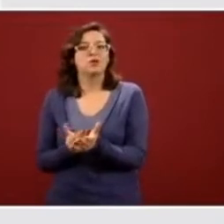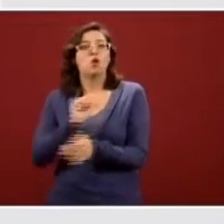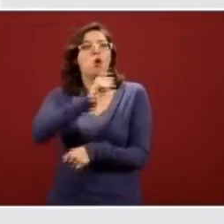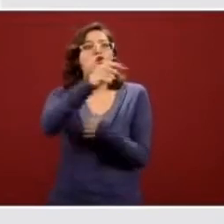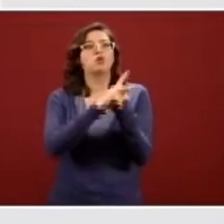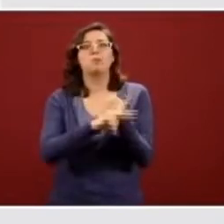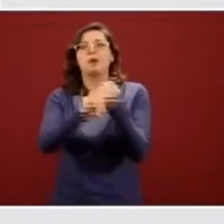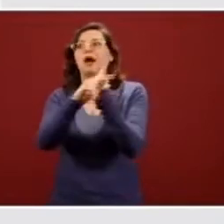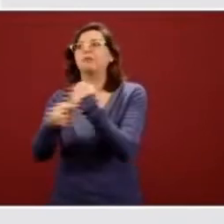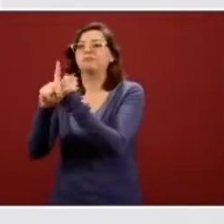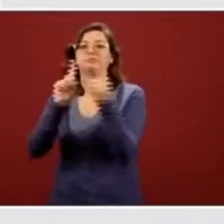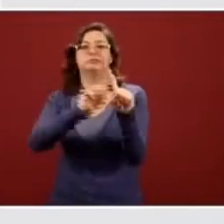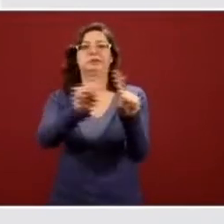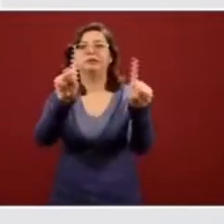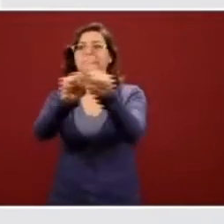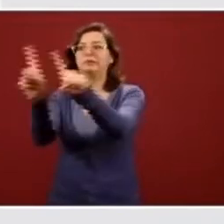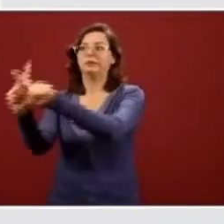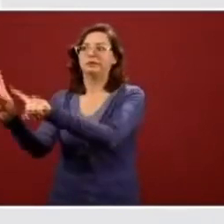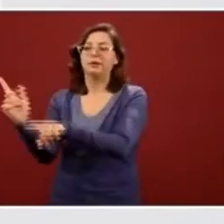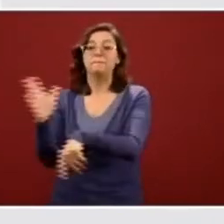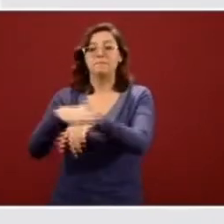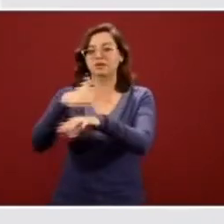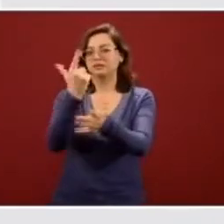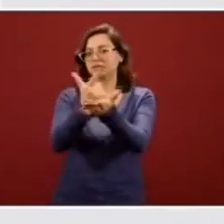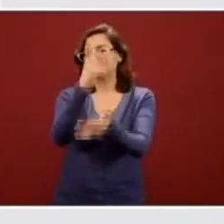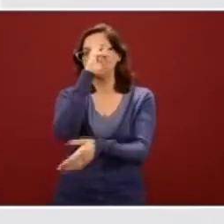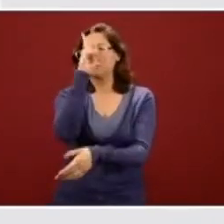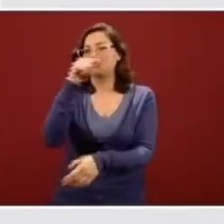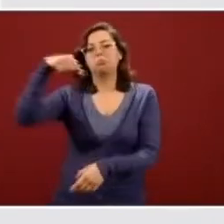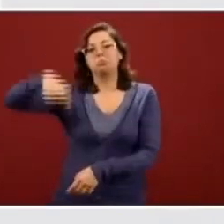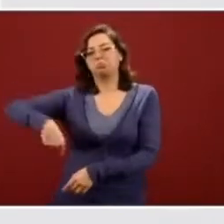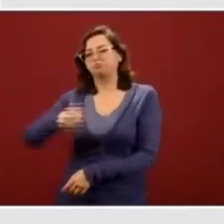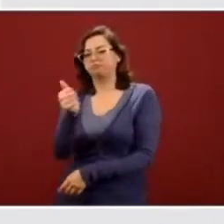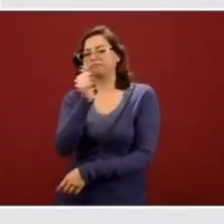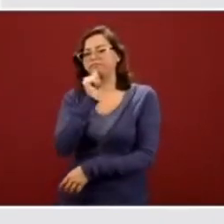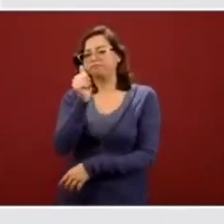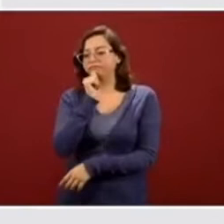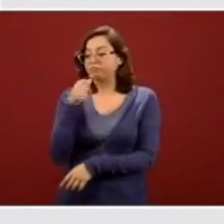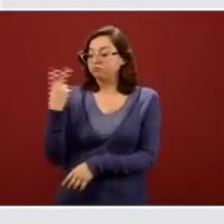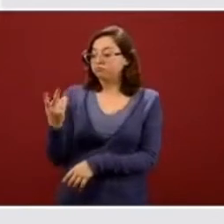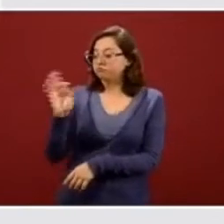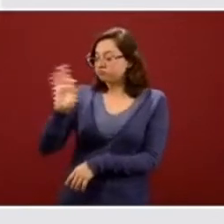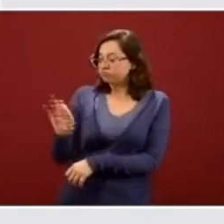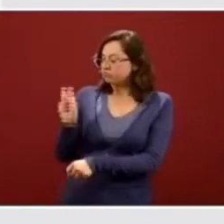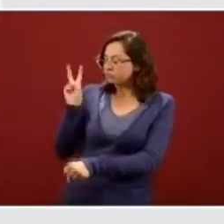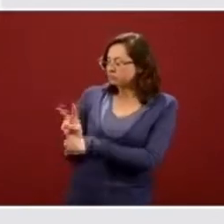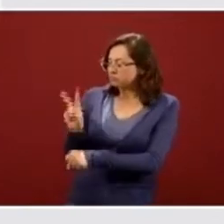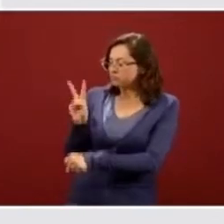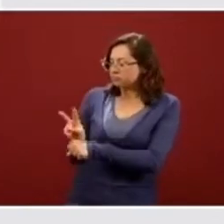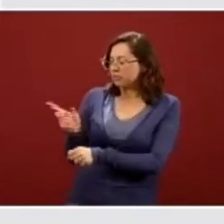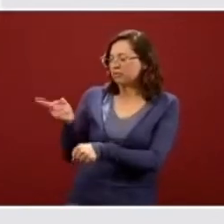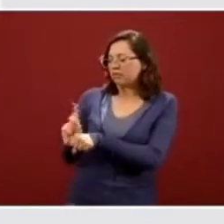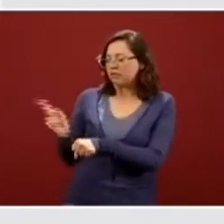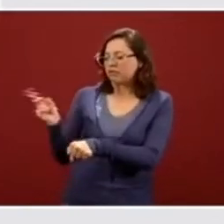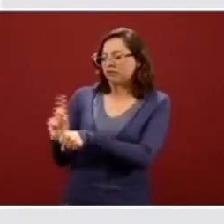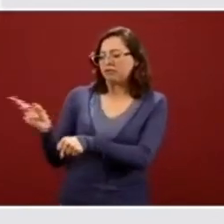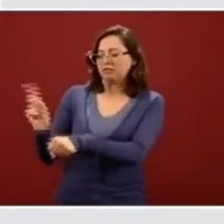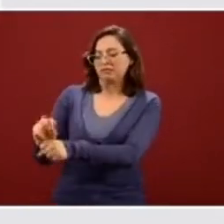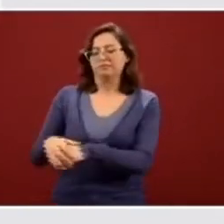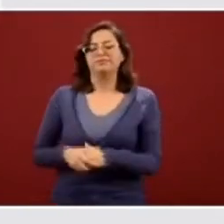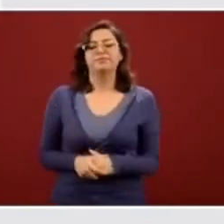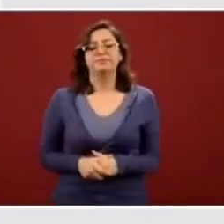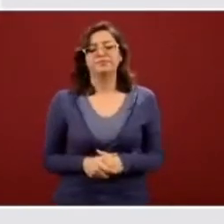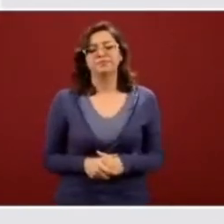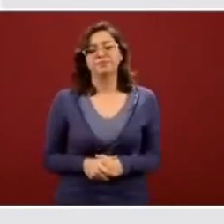esta proporción de casos graves y bueno, por eso son indicadores que estaremos dando seguimiento puntualmente todos los días para ver cómo se van moviendo.